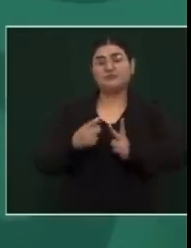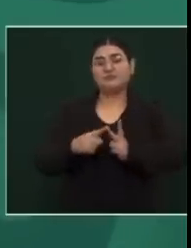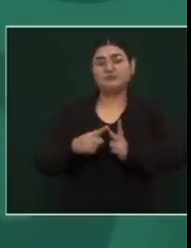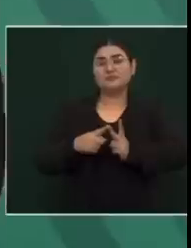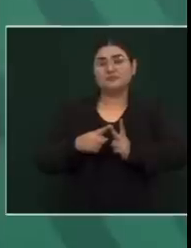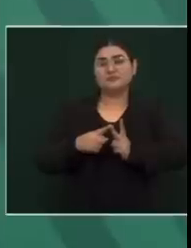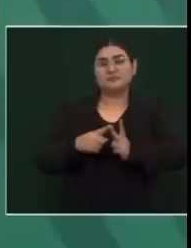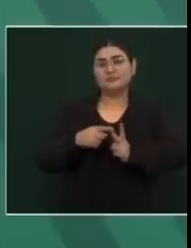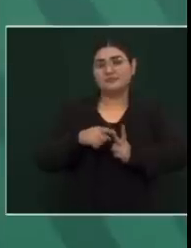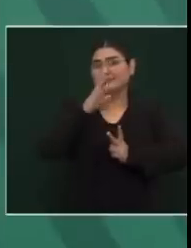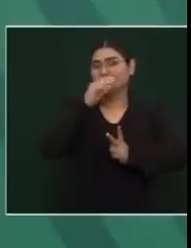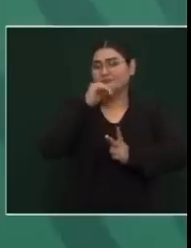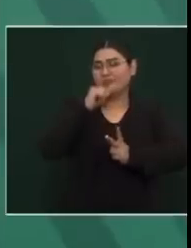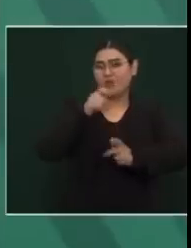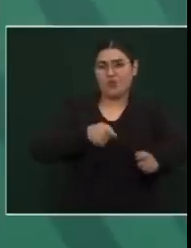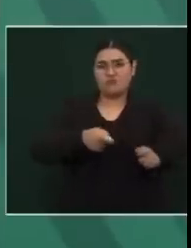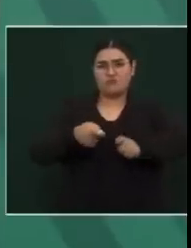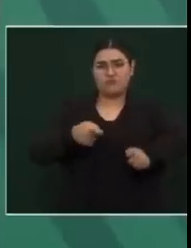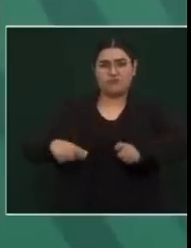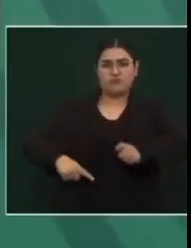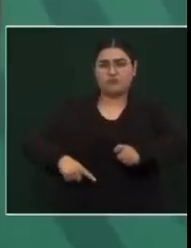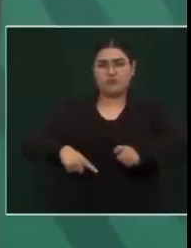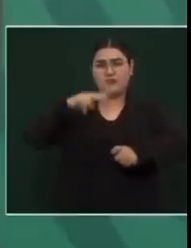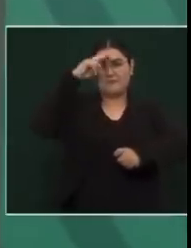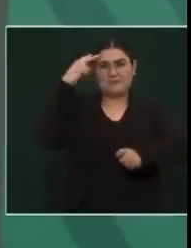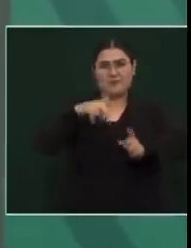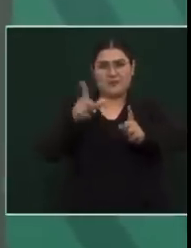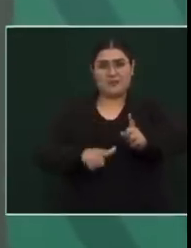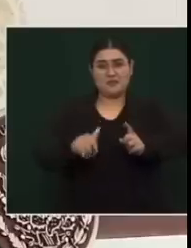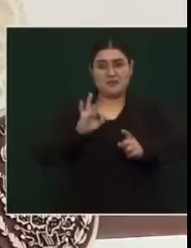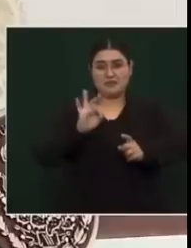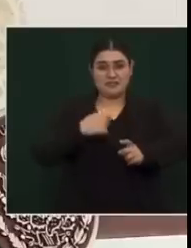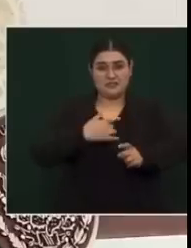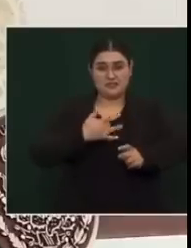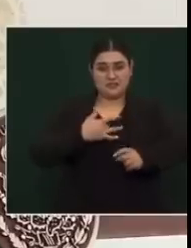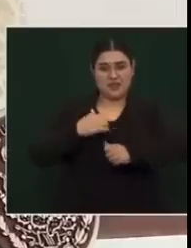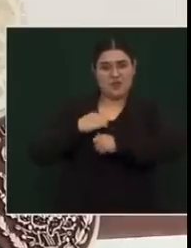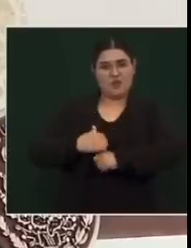¿Cómo se puede gobernar a México si no se tiene autoridad moral?